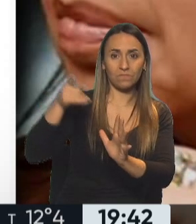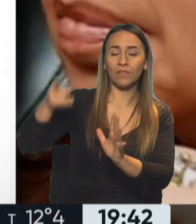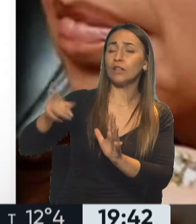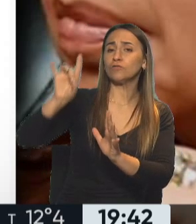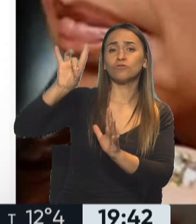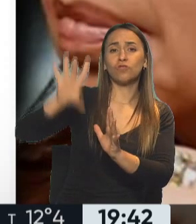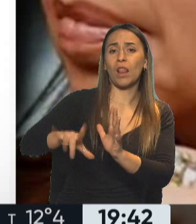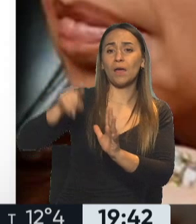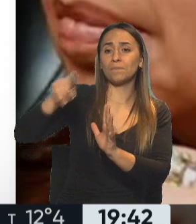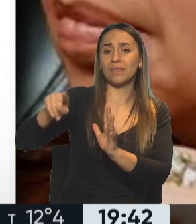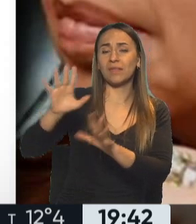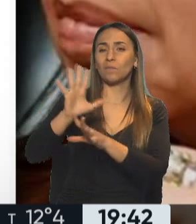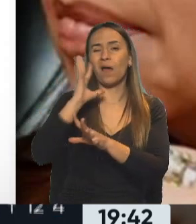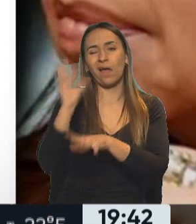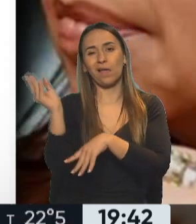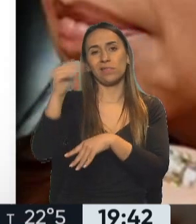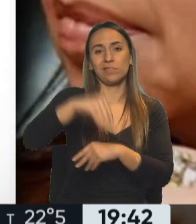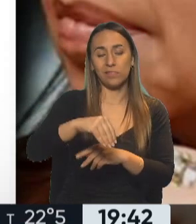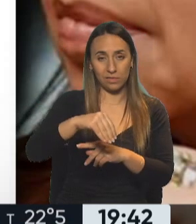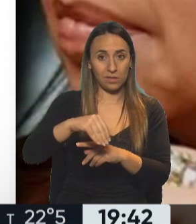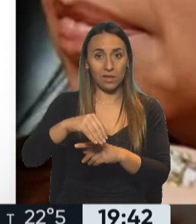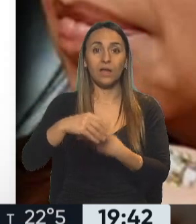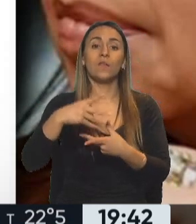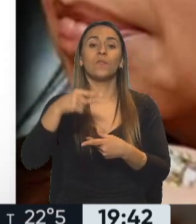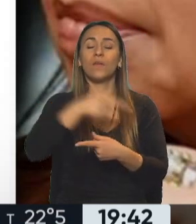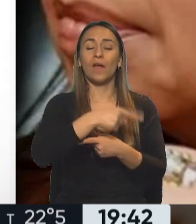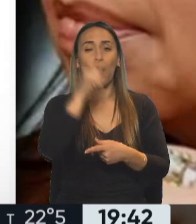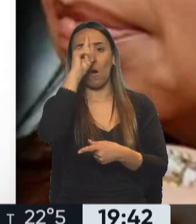interpretados como una injerencia en el sistema